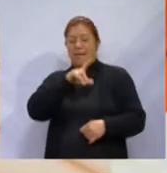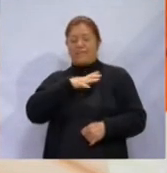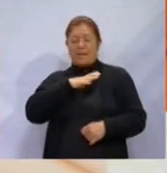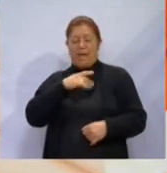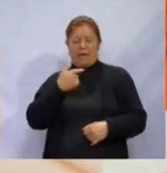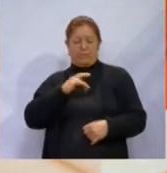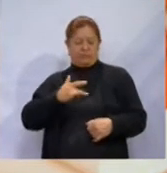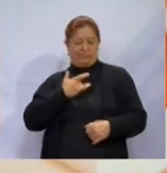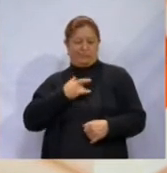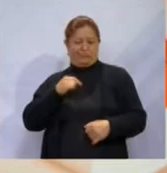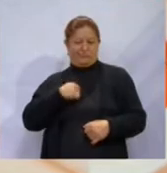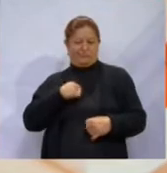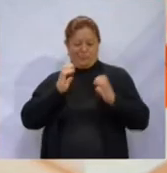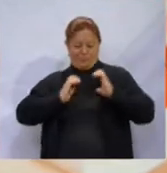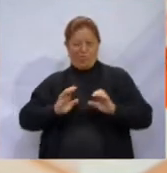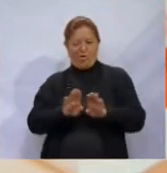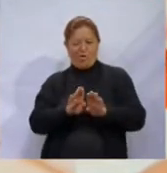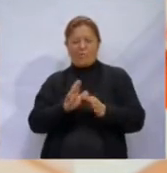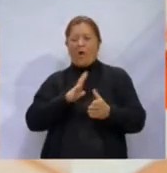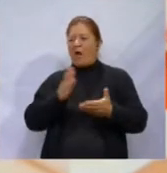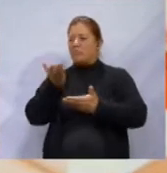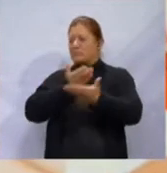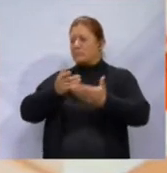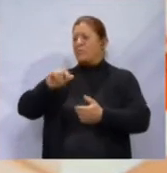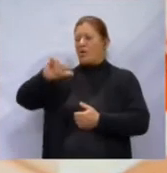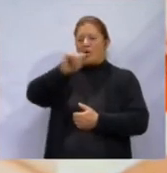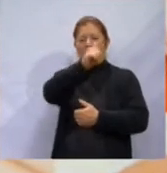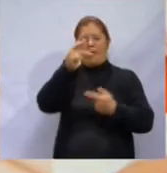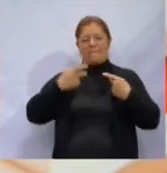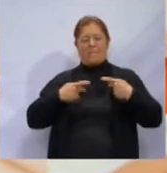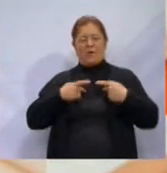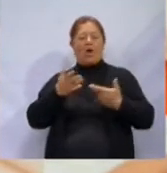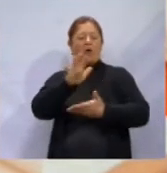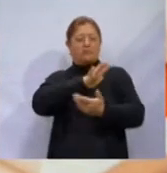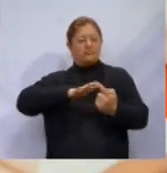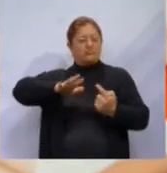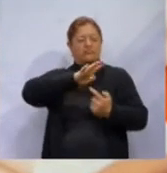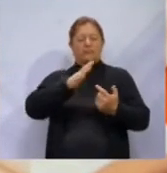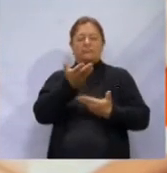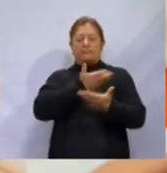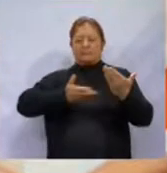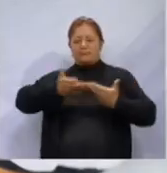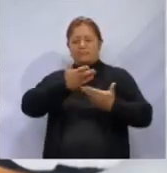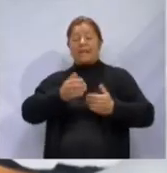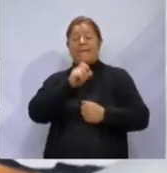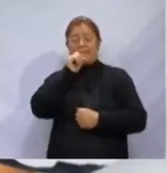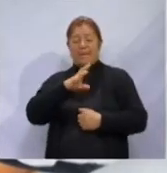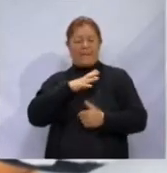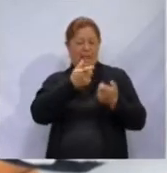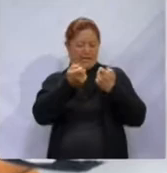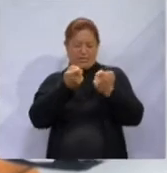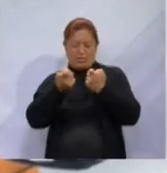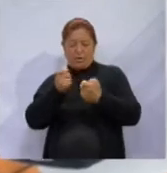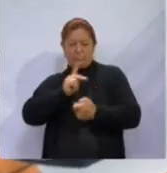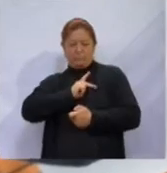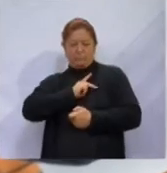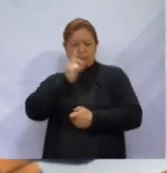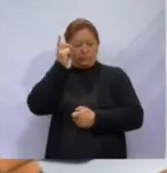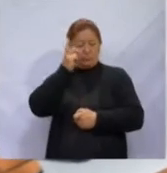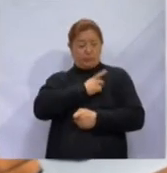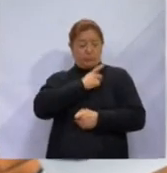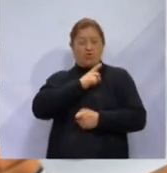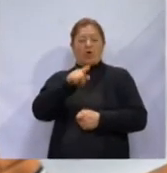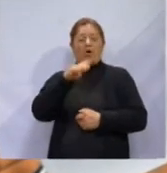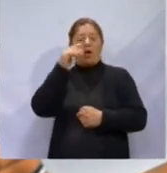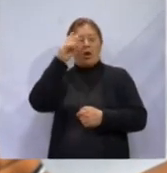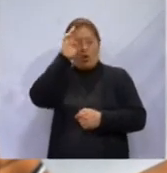conducta y en los vínculos que establecen con otros y con el entorno. Aprender a autorregular, es decir, a orientar al alumno para